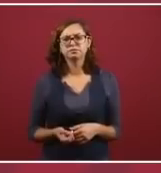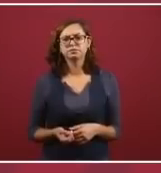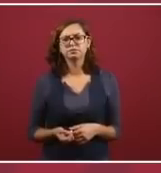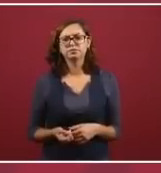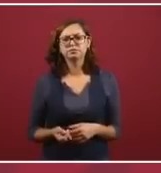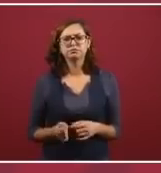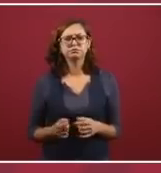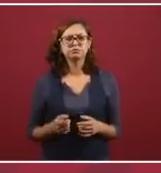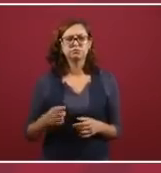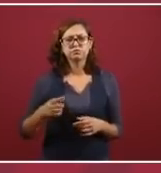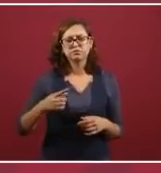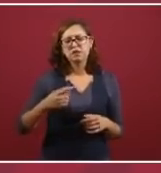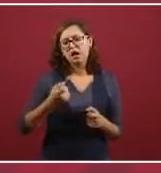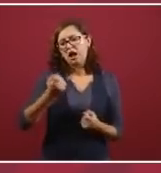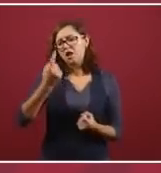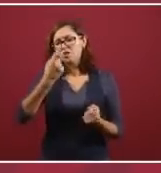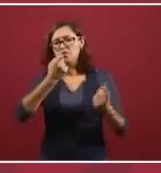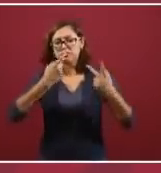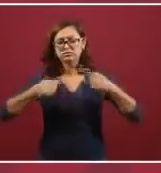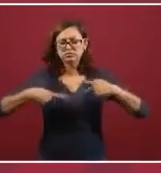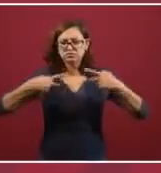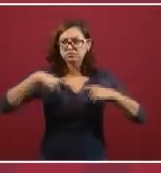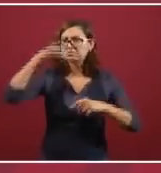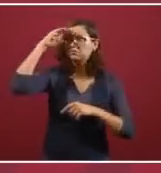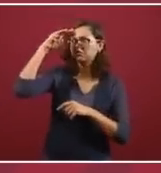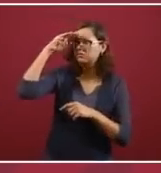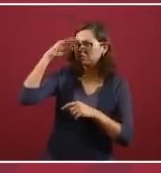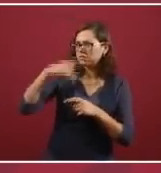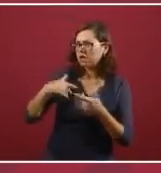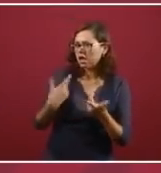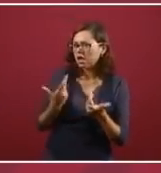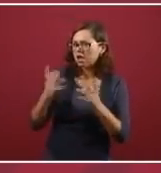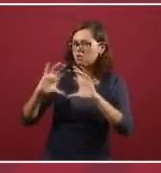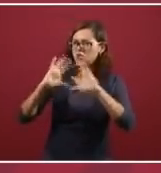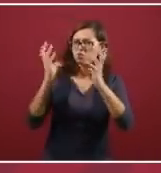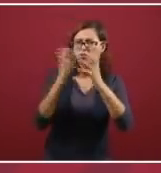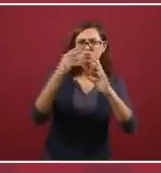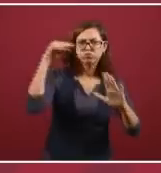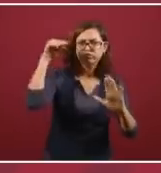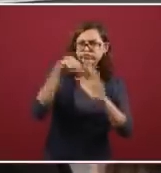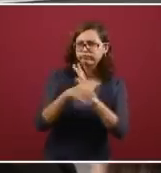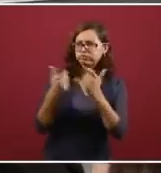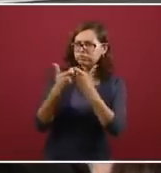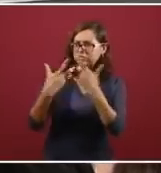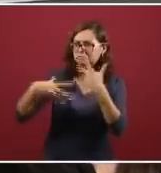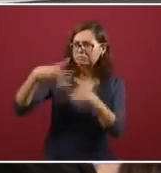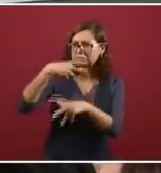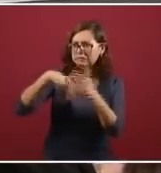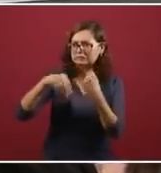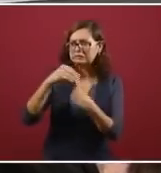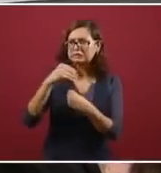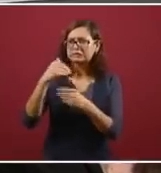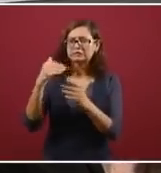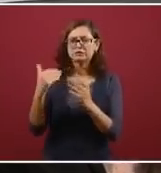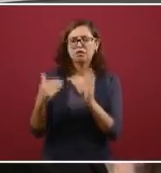proyecciones que se hacen de que la economía mundial puede entrar en